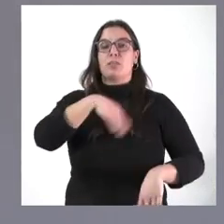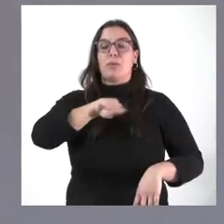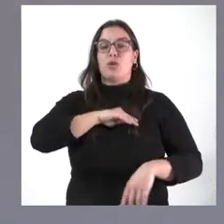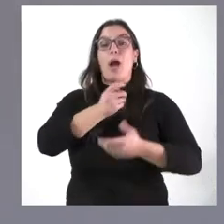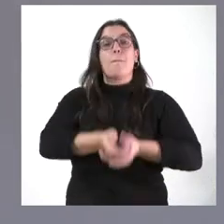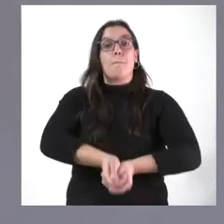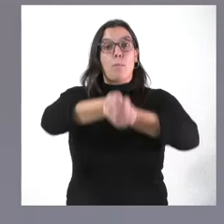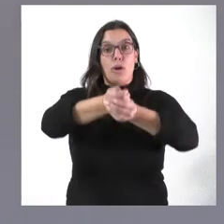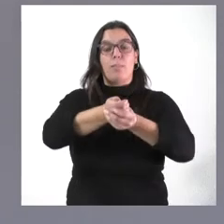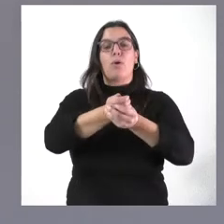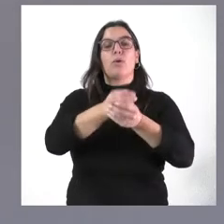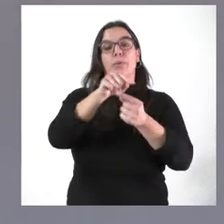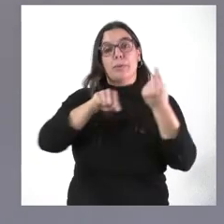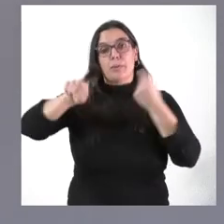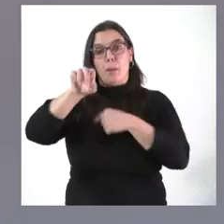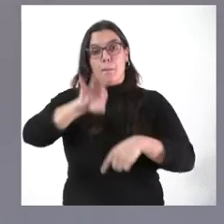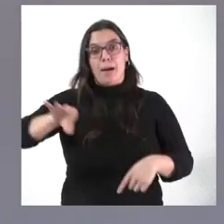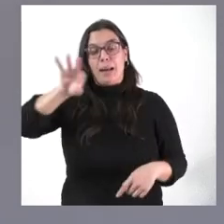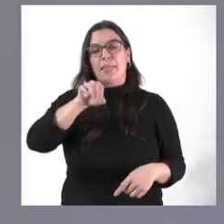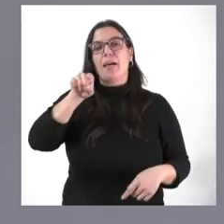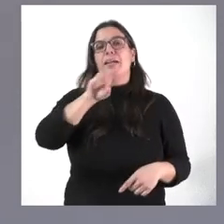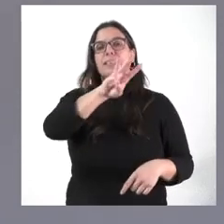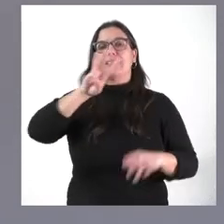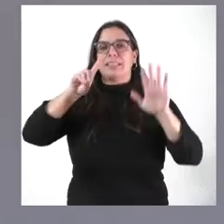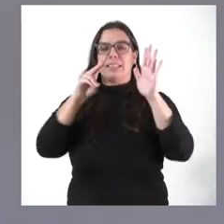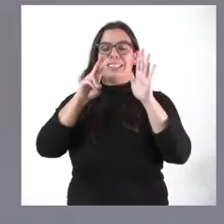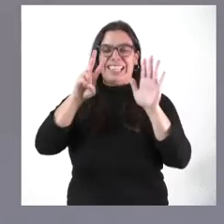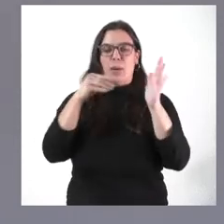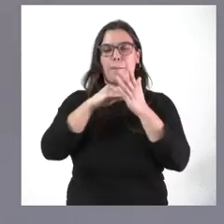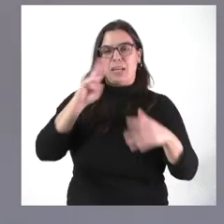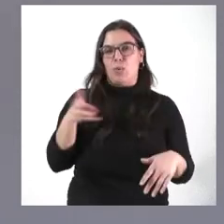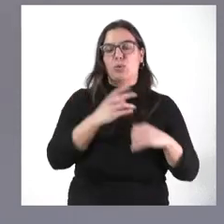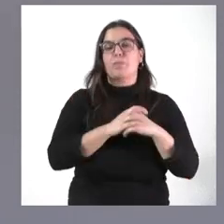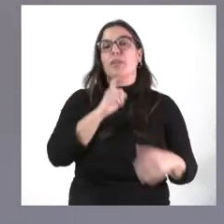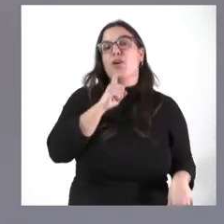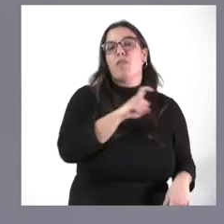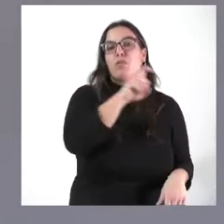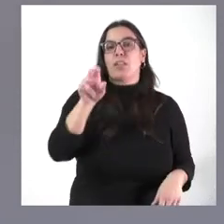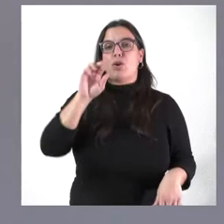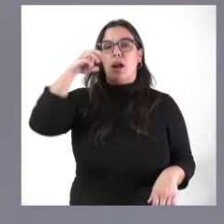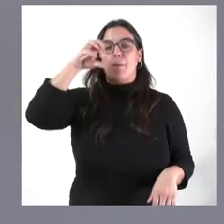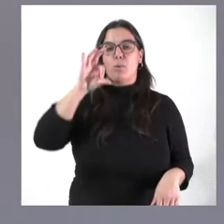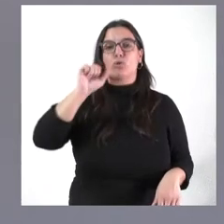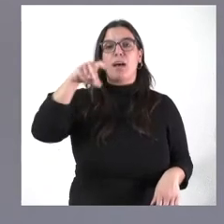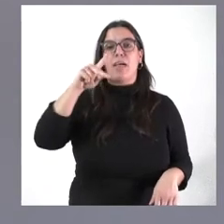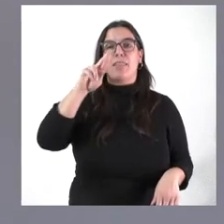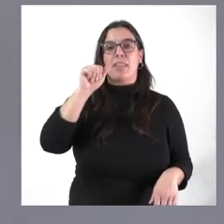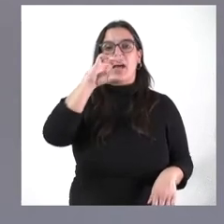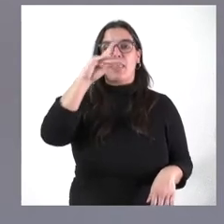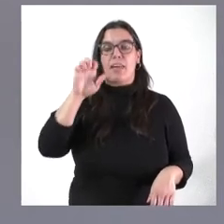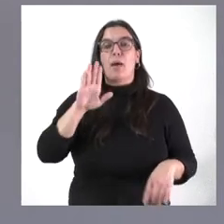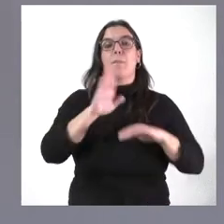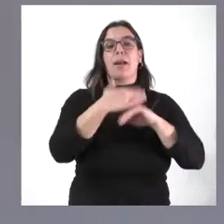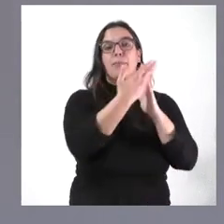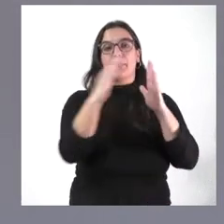tecnificación Deportiva en Palencia 37.000 euros la fundación Ramos Andrade para la exposición las hijas del